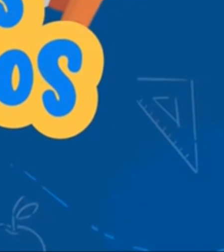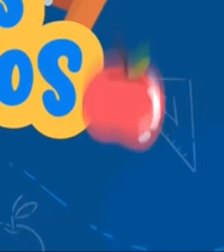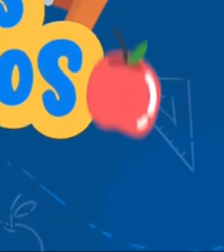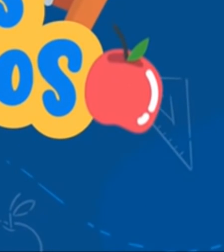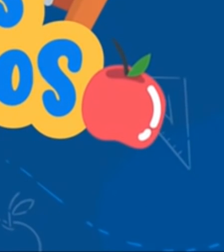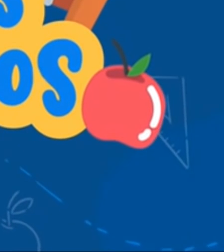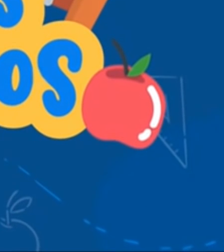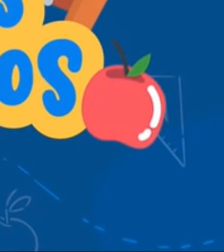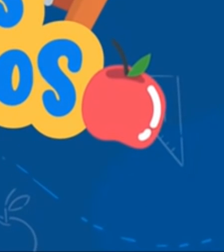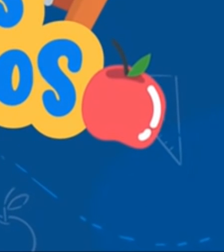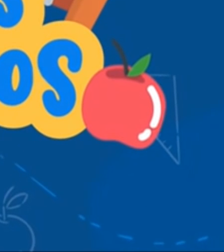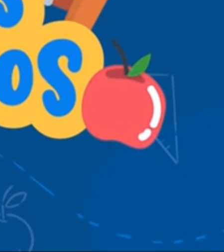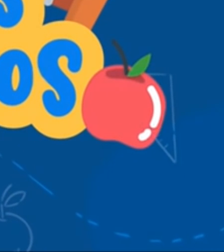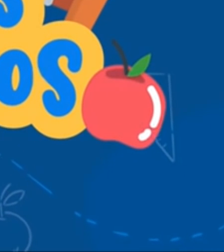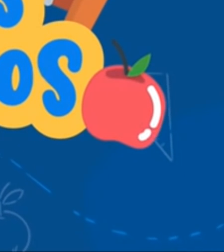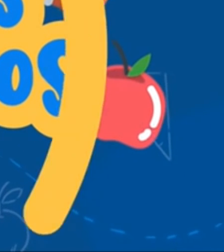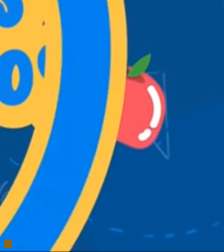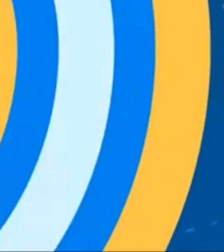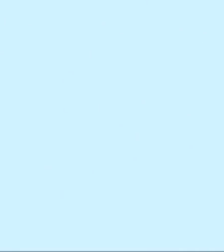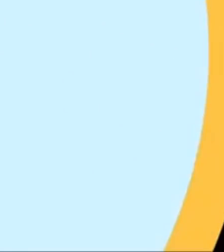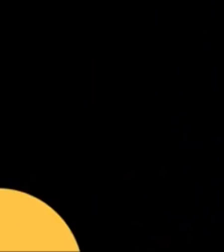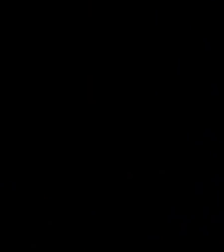Desafíos matemáticos.